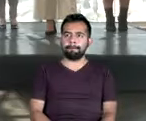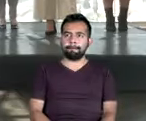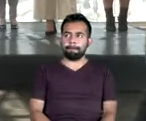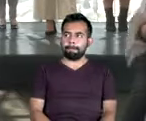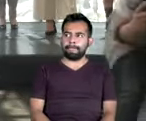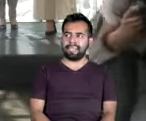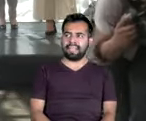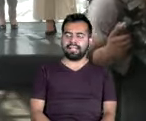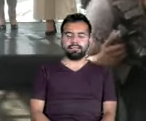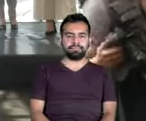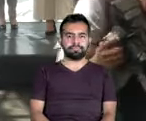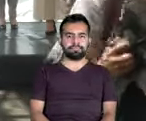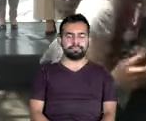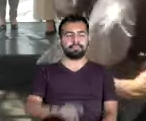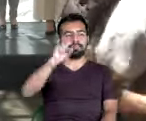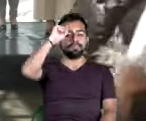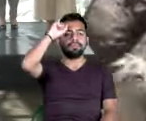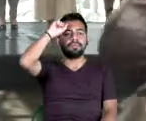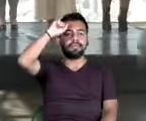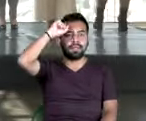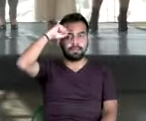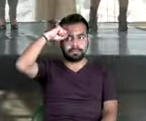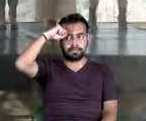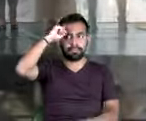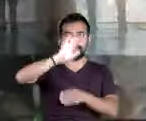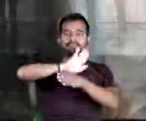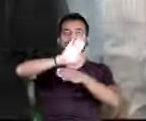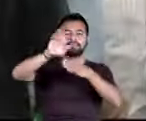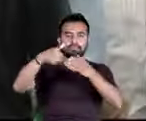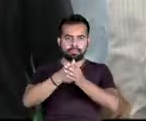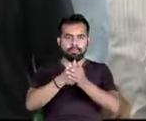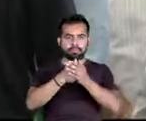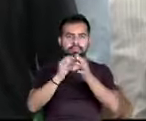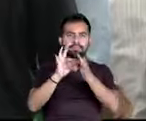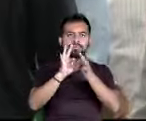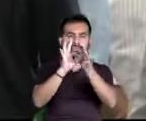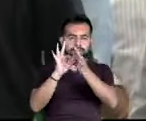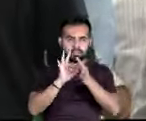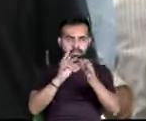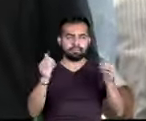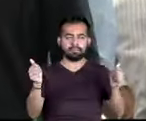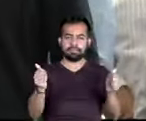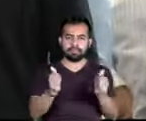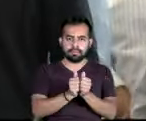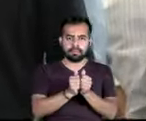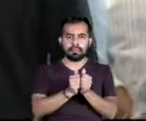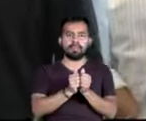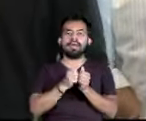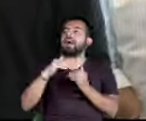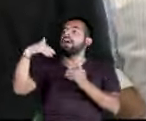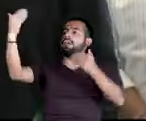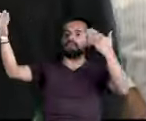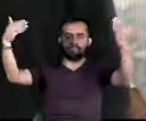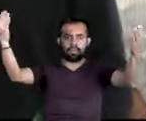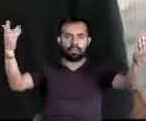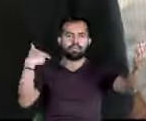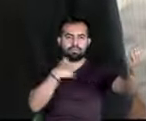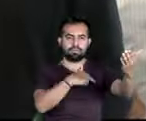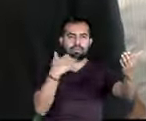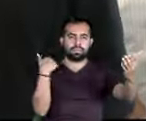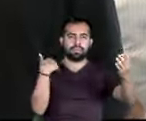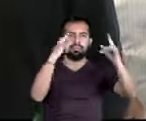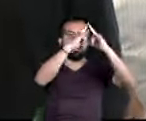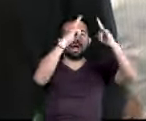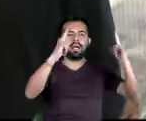Y además le recordamos a todas y todos los compañeros que nos acompañan que en los exteriores tenemos una carpa